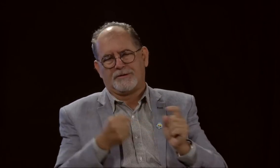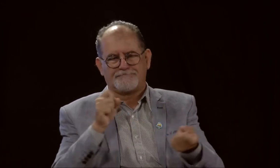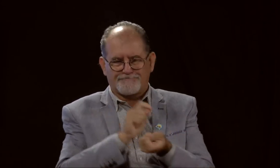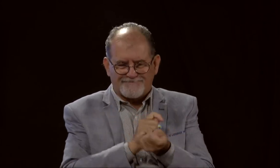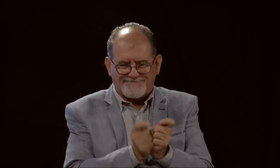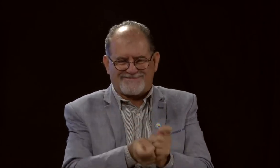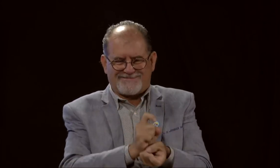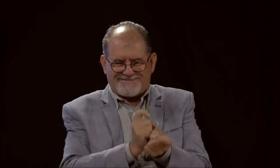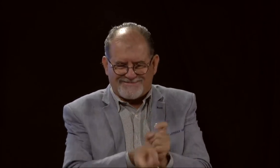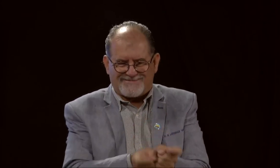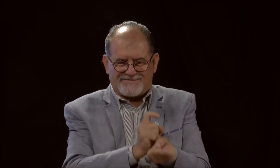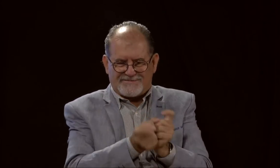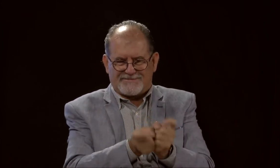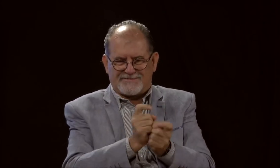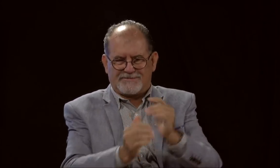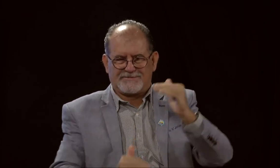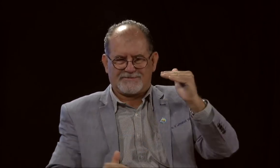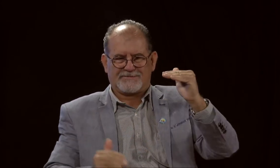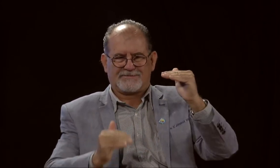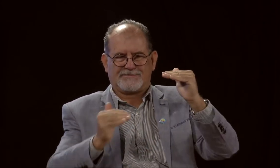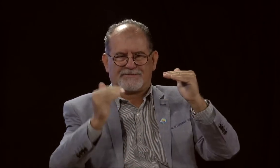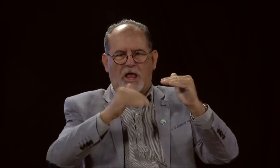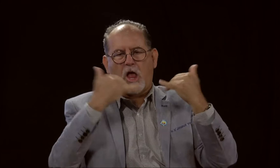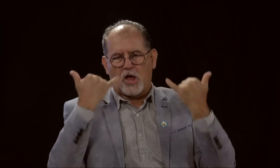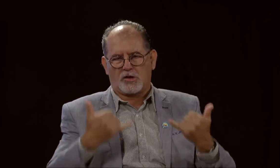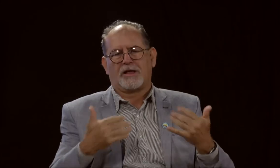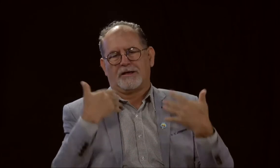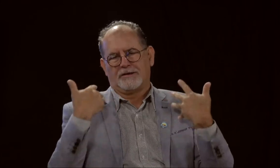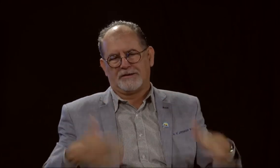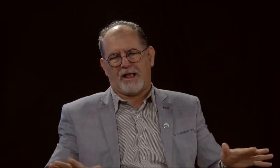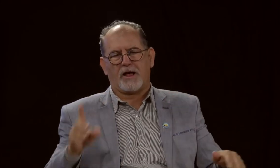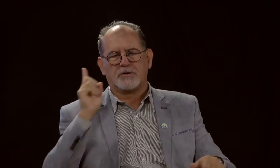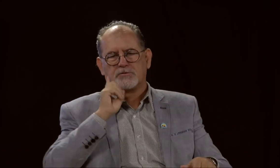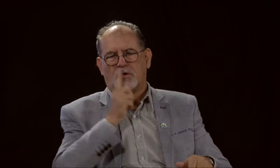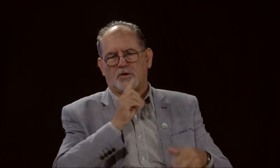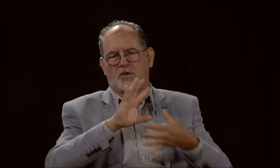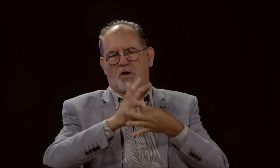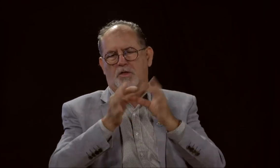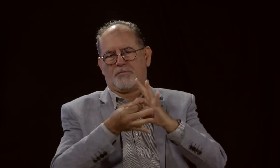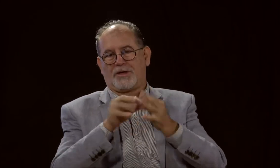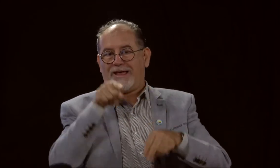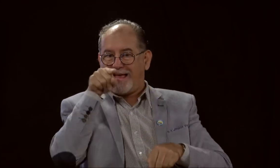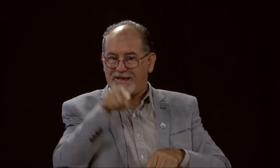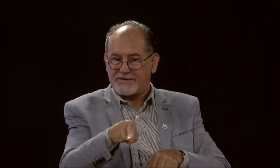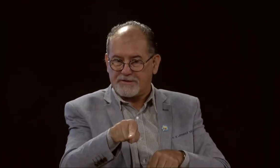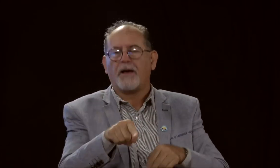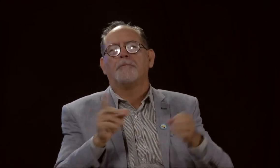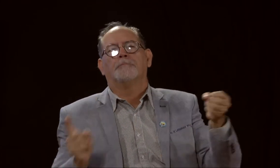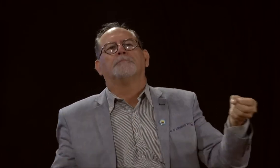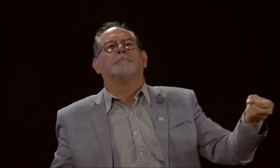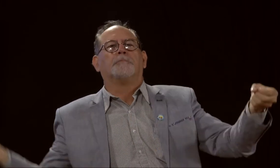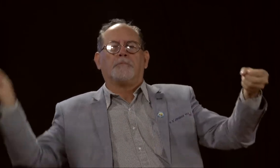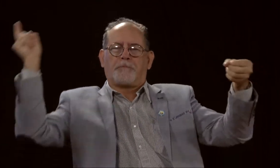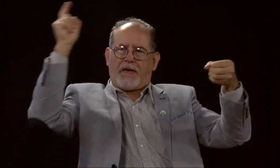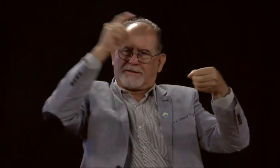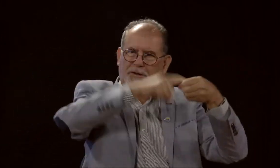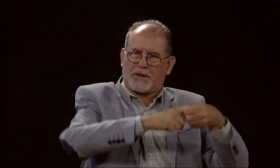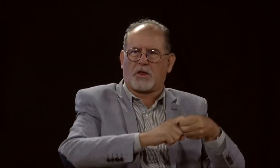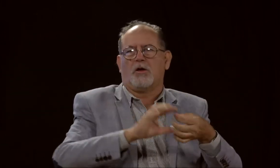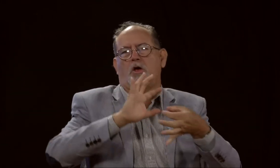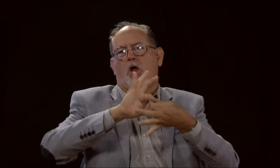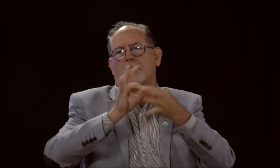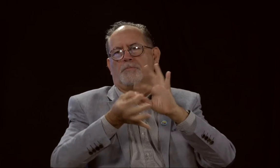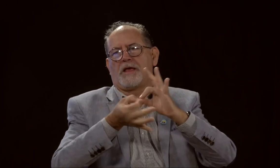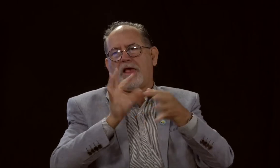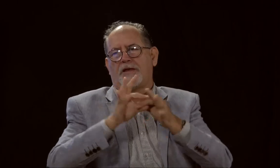igualmente, gracias al Ministerio del Deporte por las recomendaciones, los cambios y cartas que nos